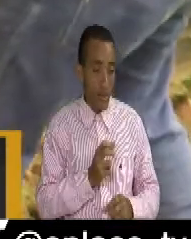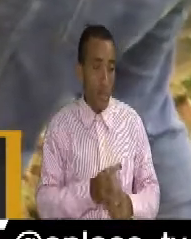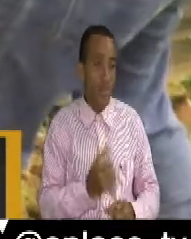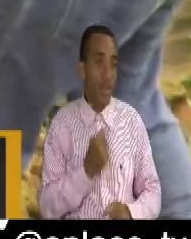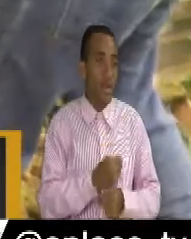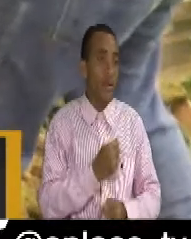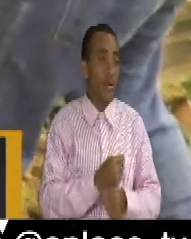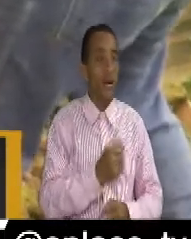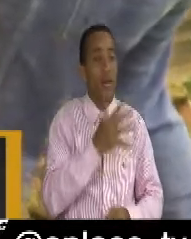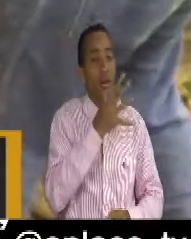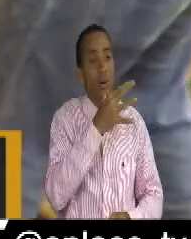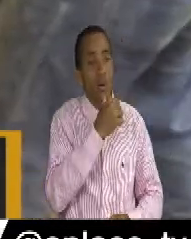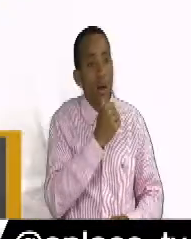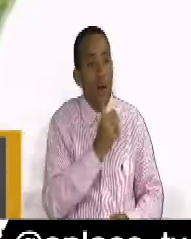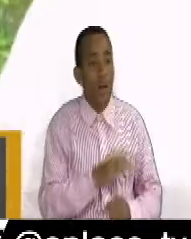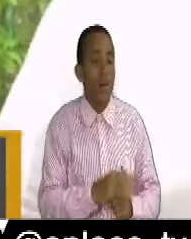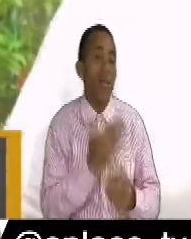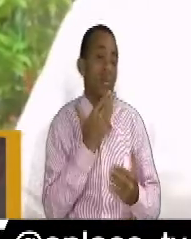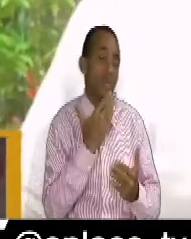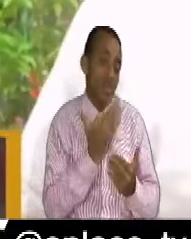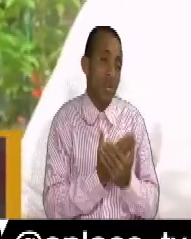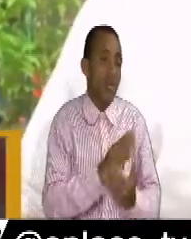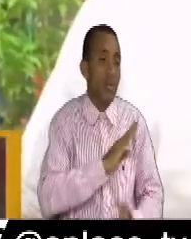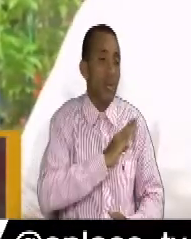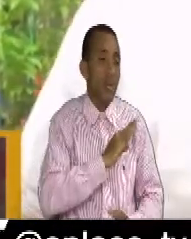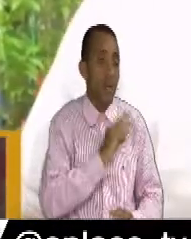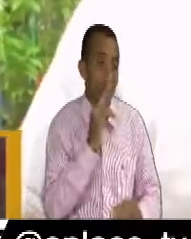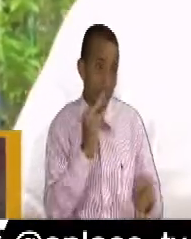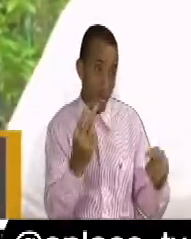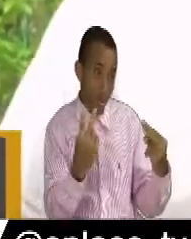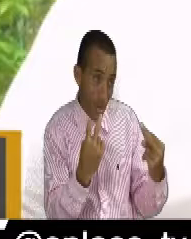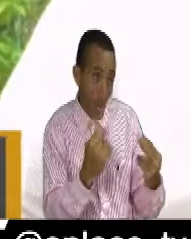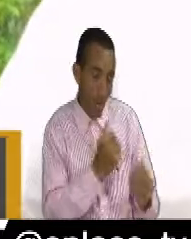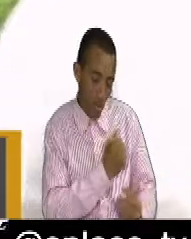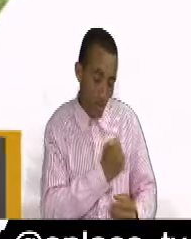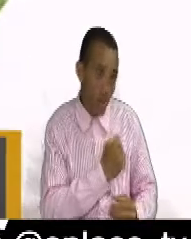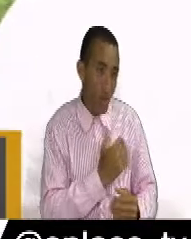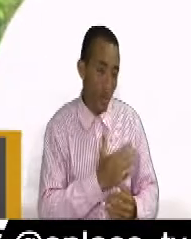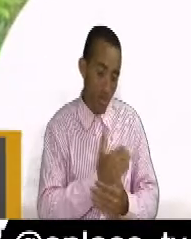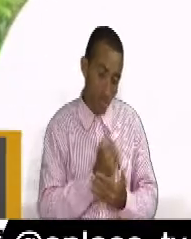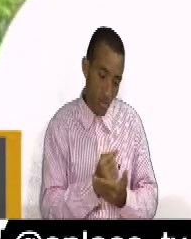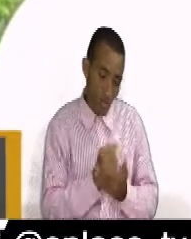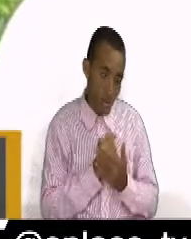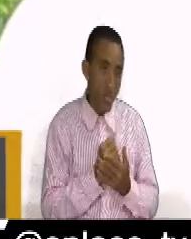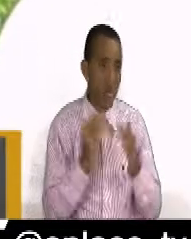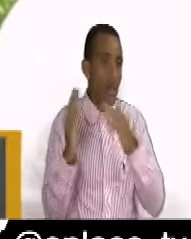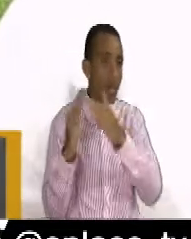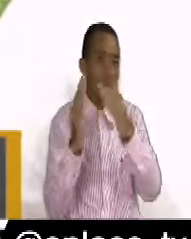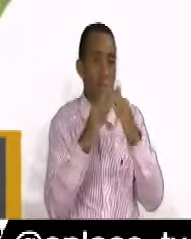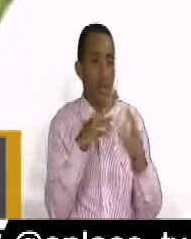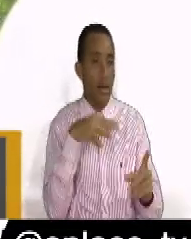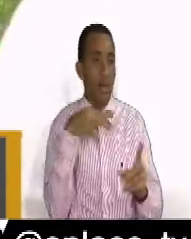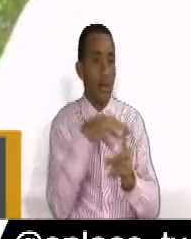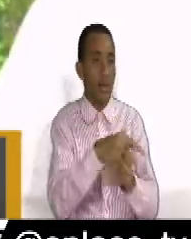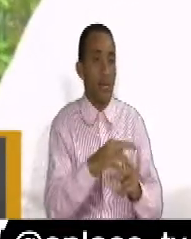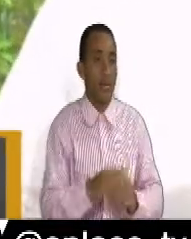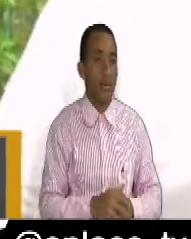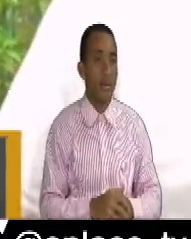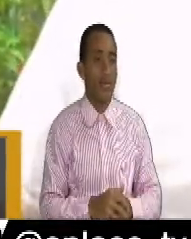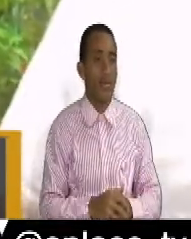agradezco al señor alcalde que en estos momentos si me está viendo pues que se ponga la mano en el corazón porque habemos dos casas afectadas de igual manera.